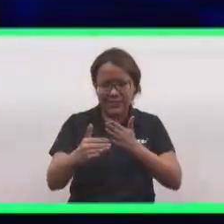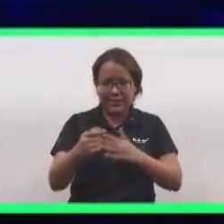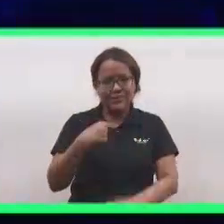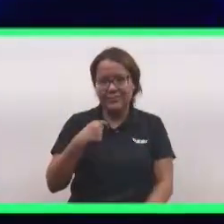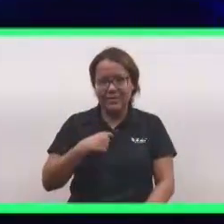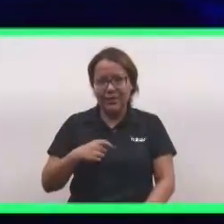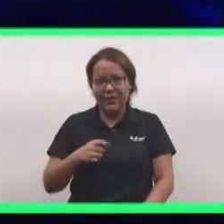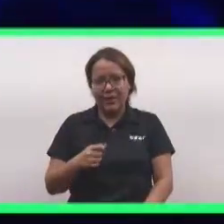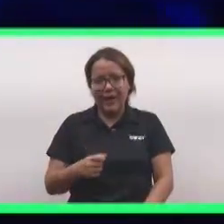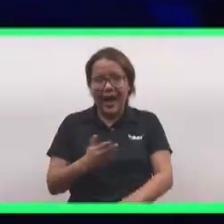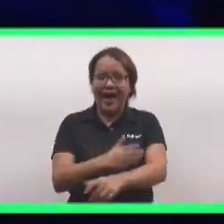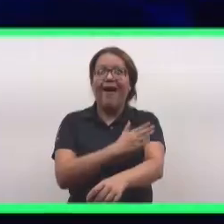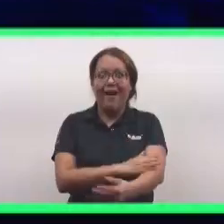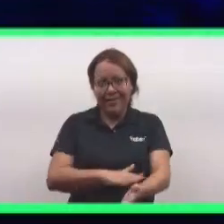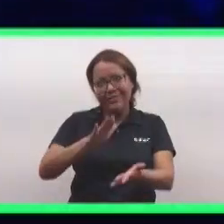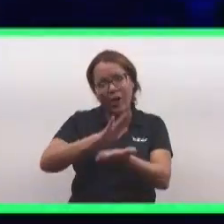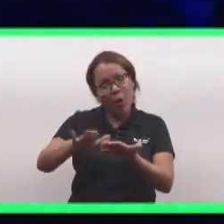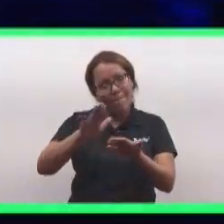súper.